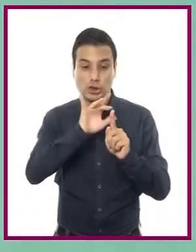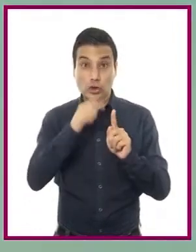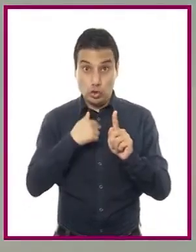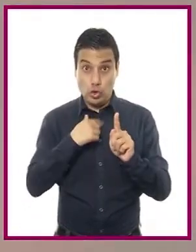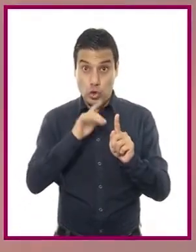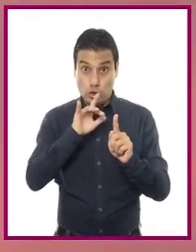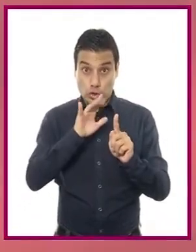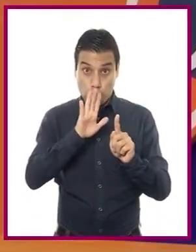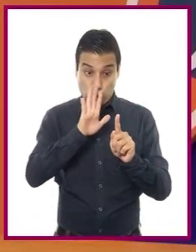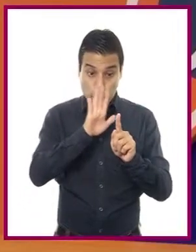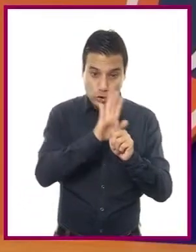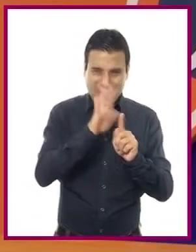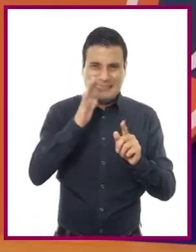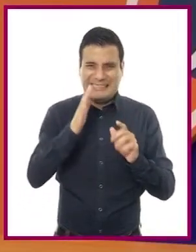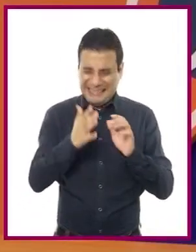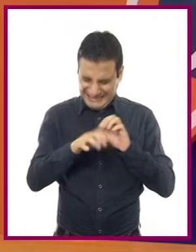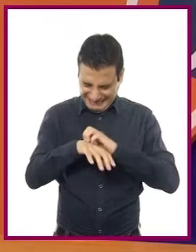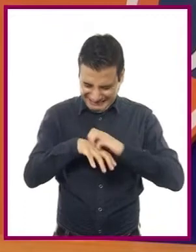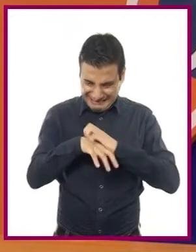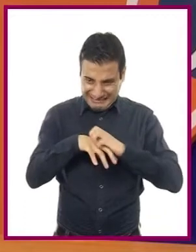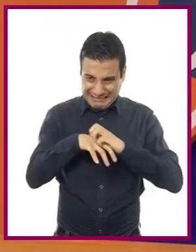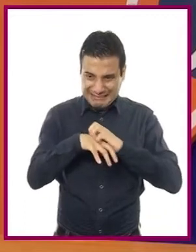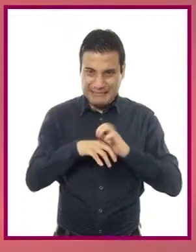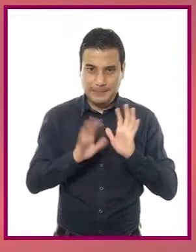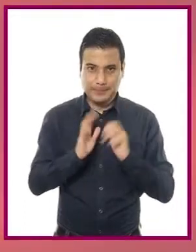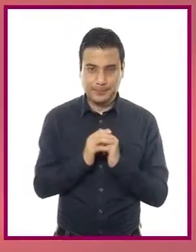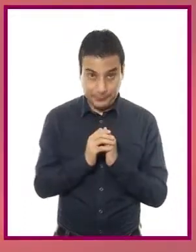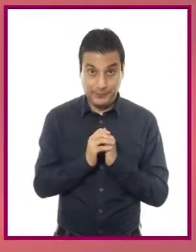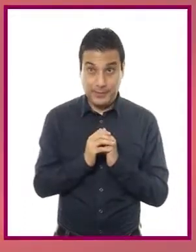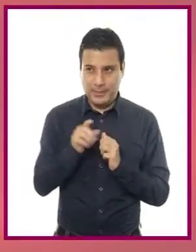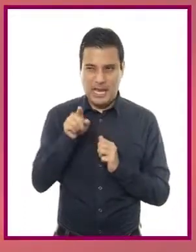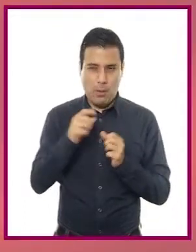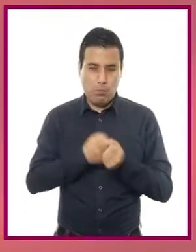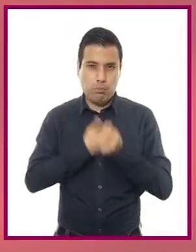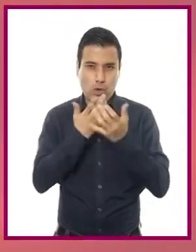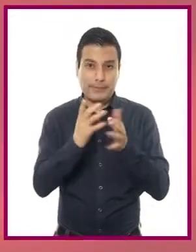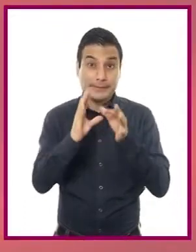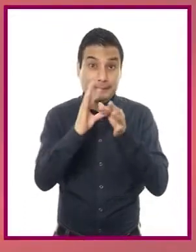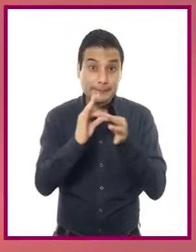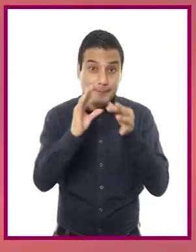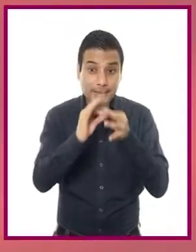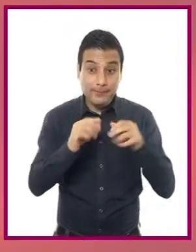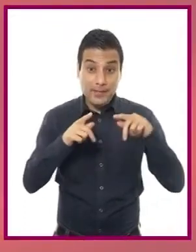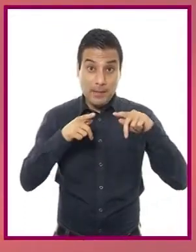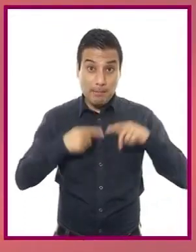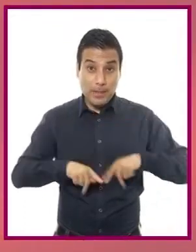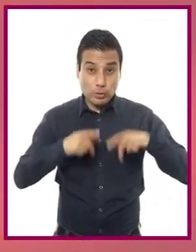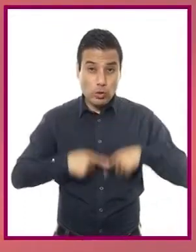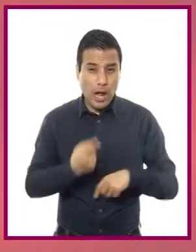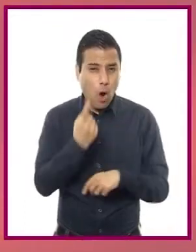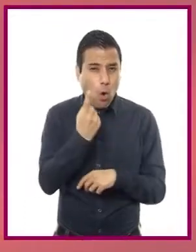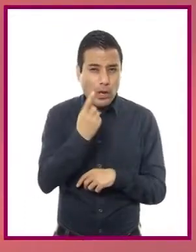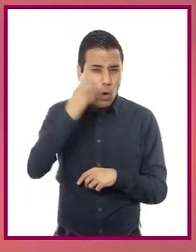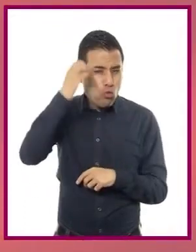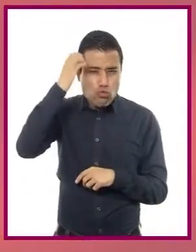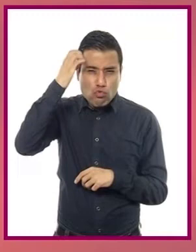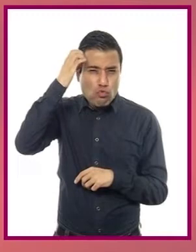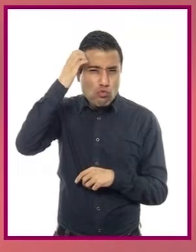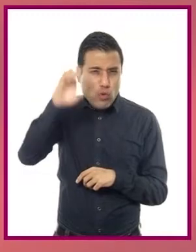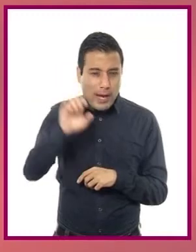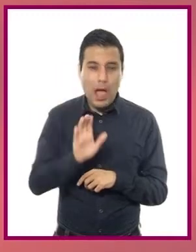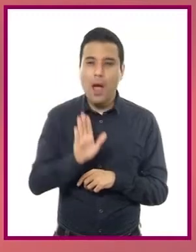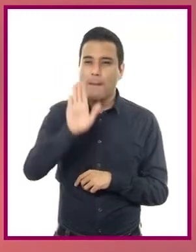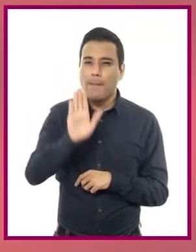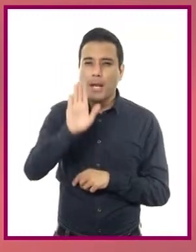irritación en la piel. El poema explica que a pesar de que una persona sea cruel como esas